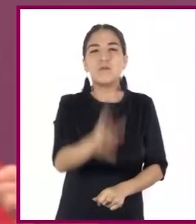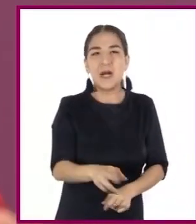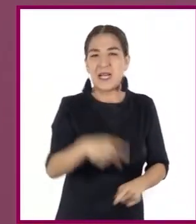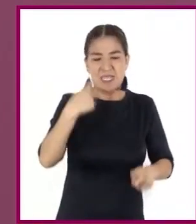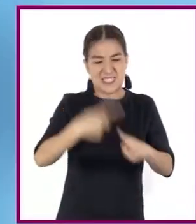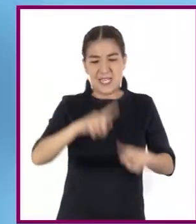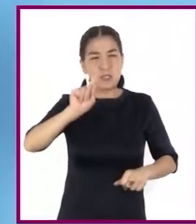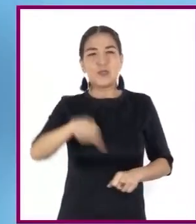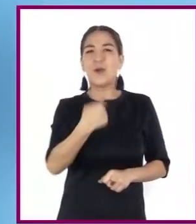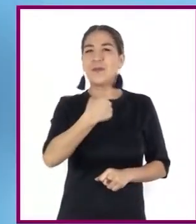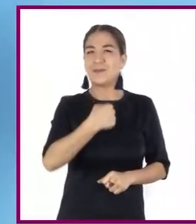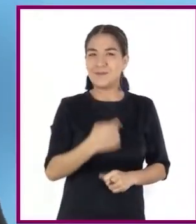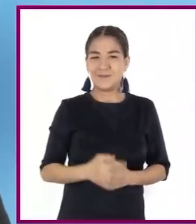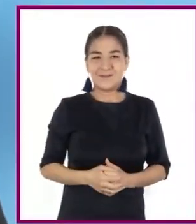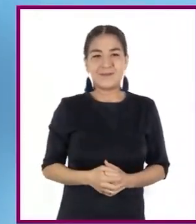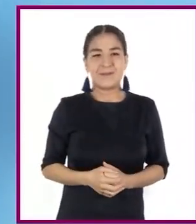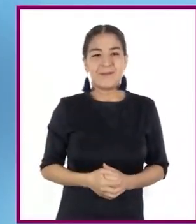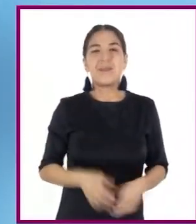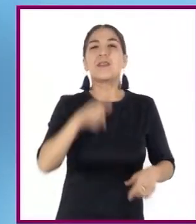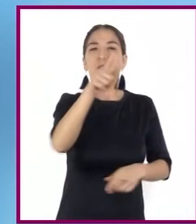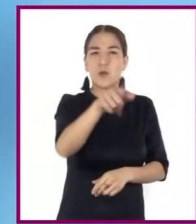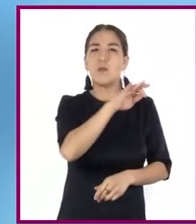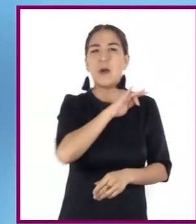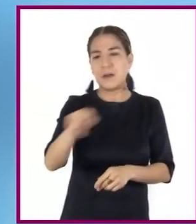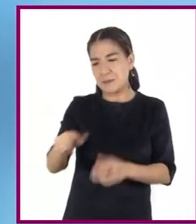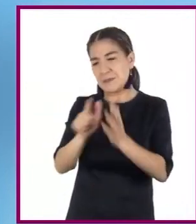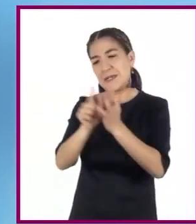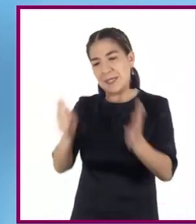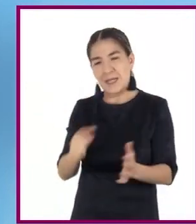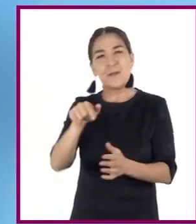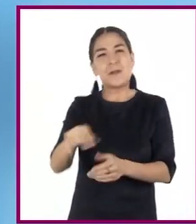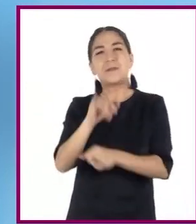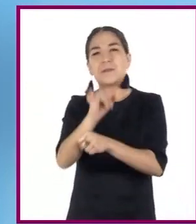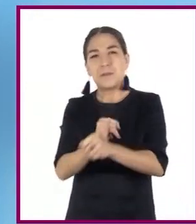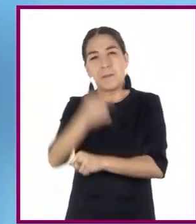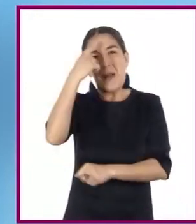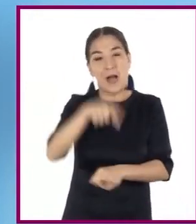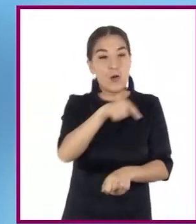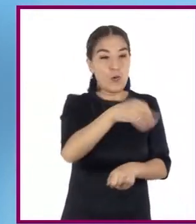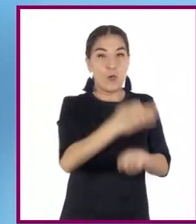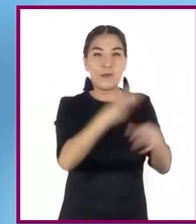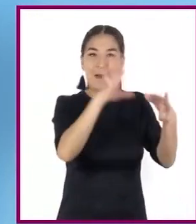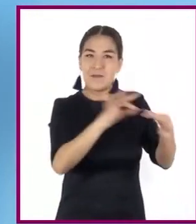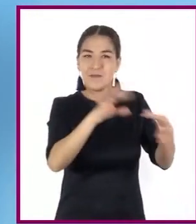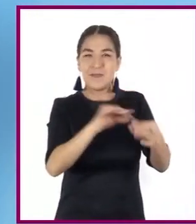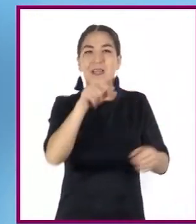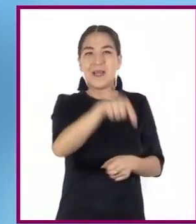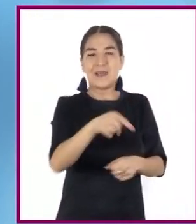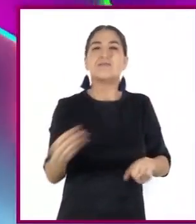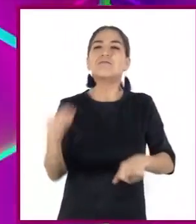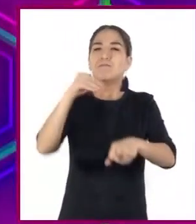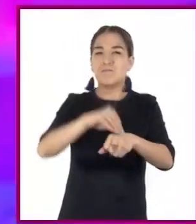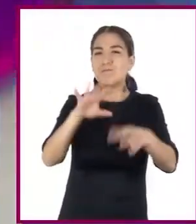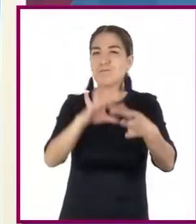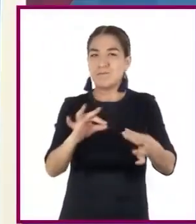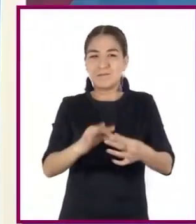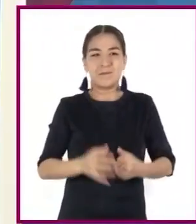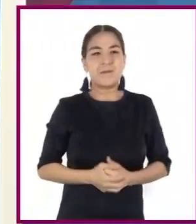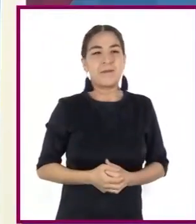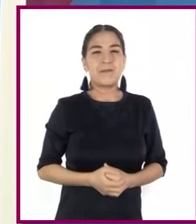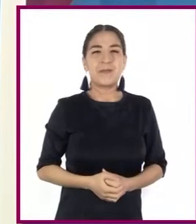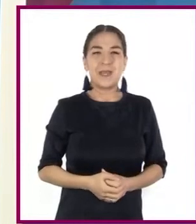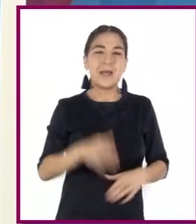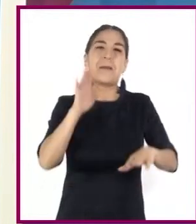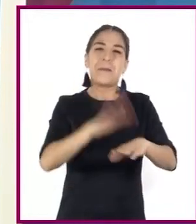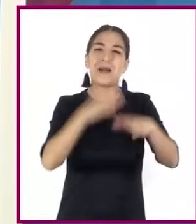quién soy. Les invito a consultar su libro de texto para complementar la explicación que hicimos. Aún